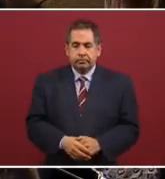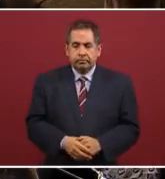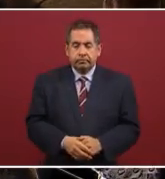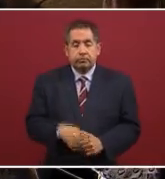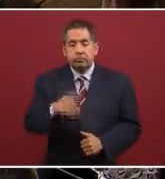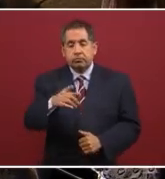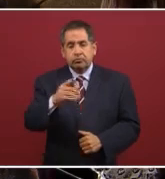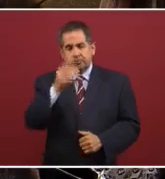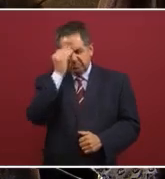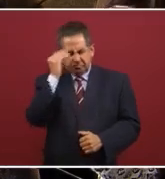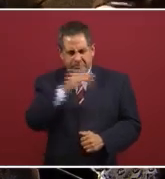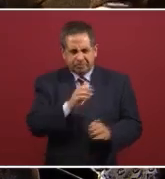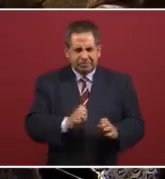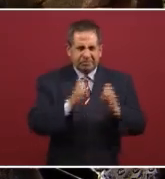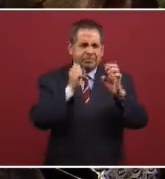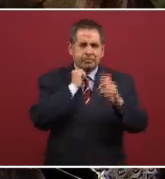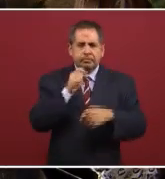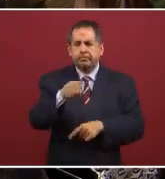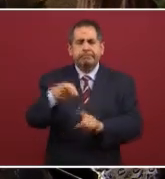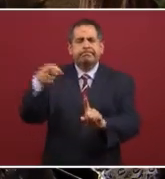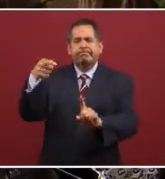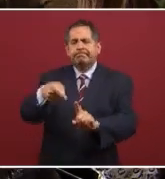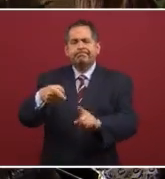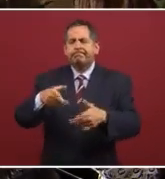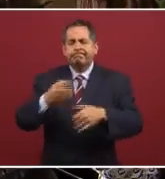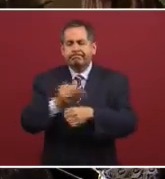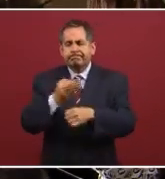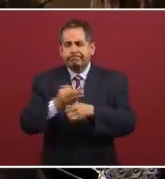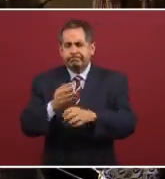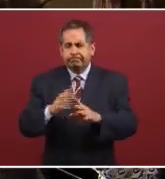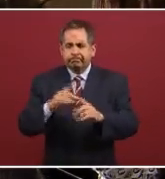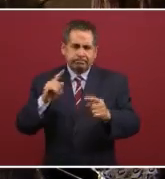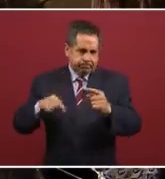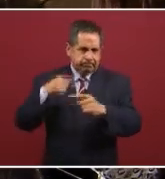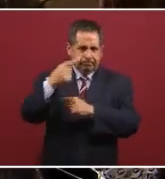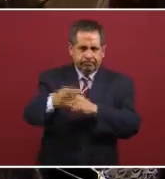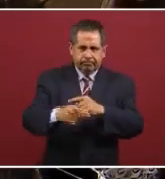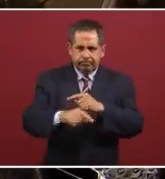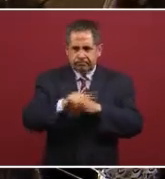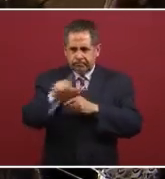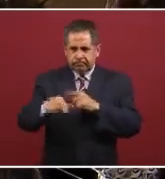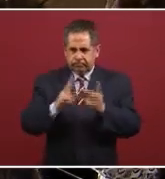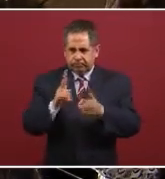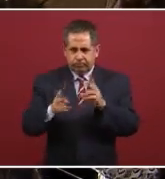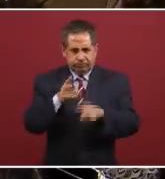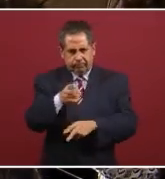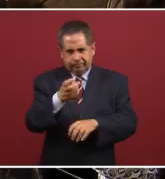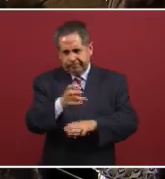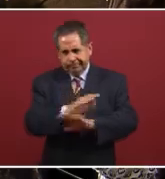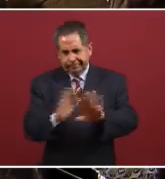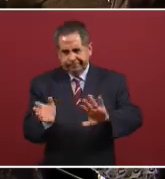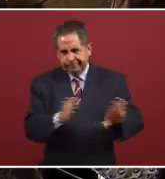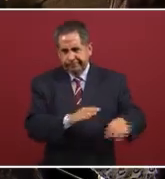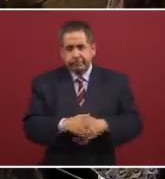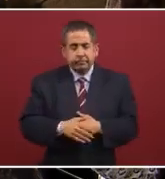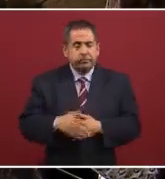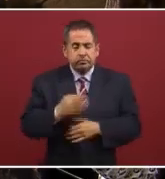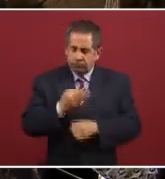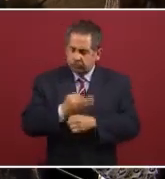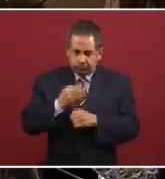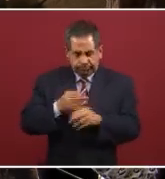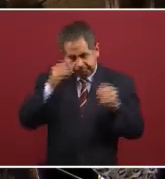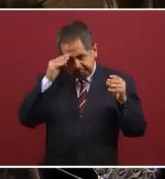Es que eso no entra para la siguiente ronda, si les parece, porque estamos